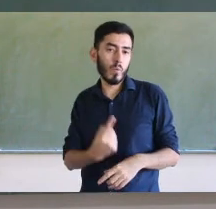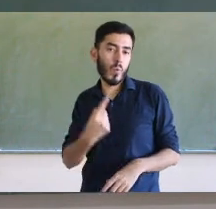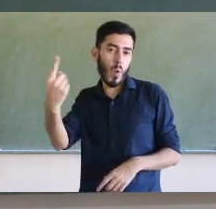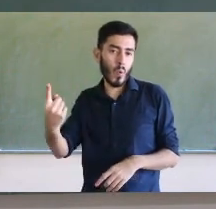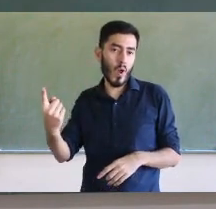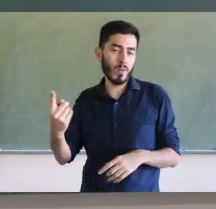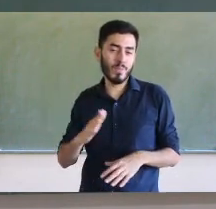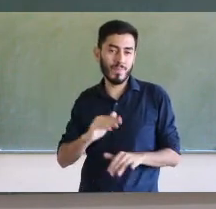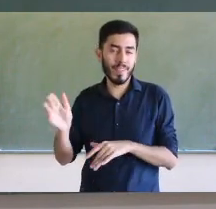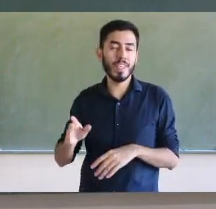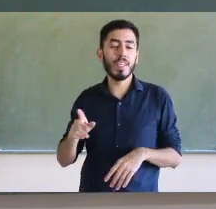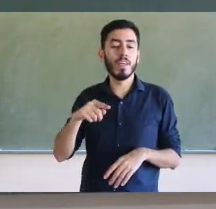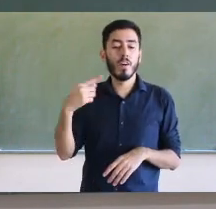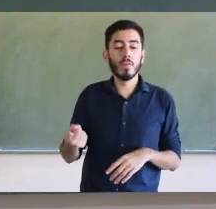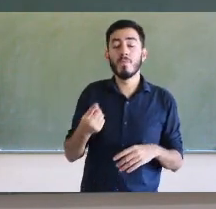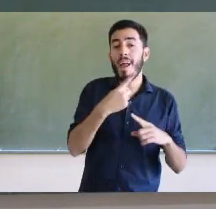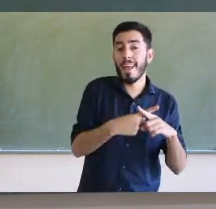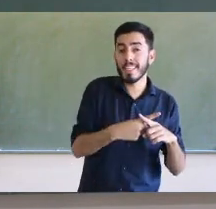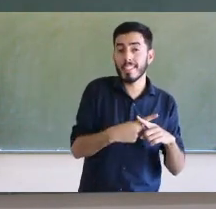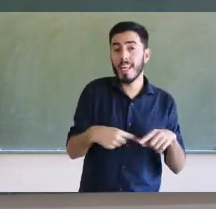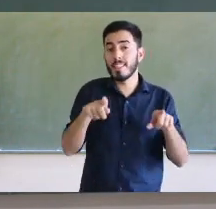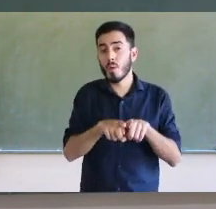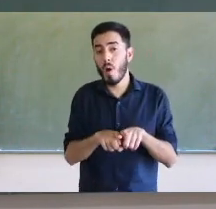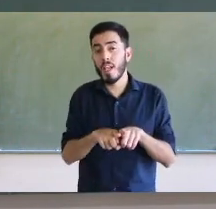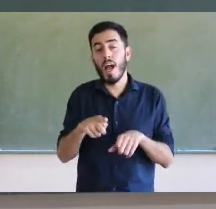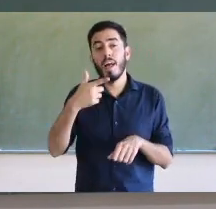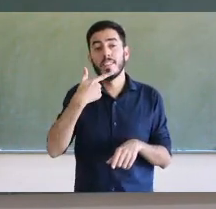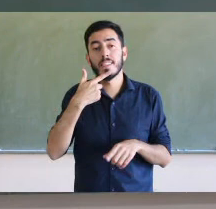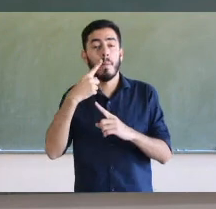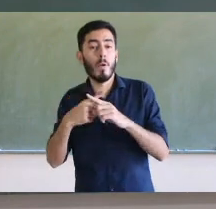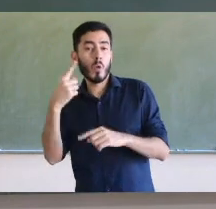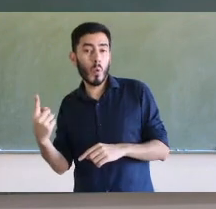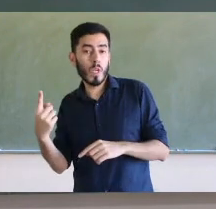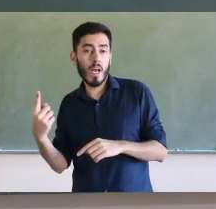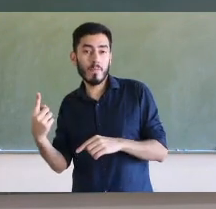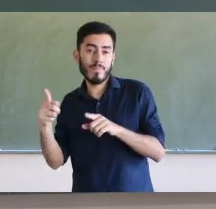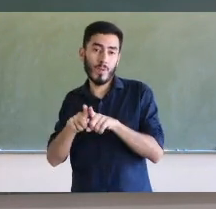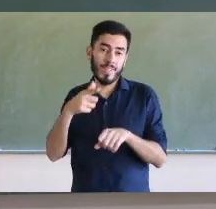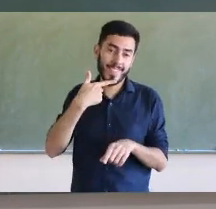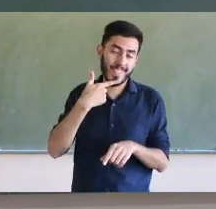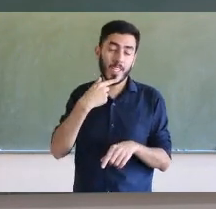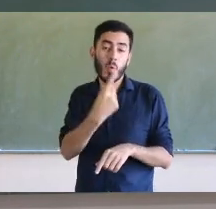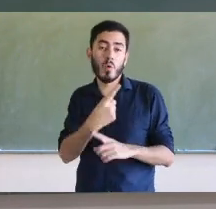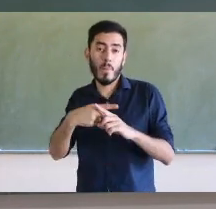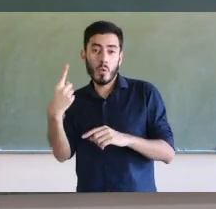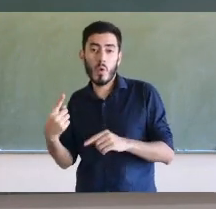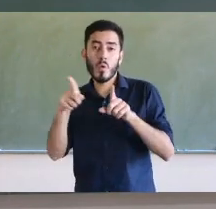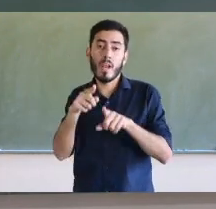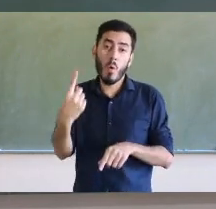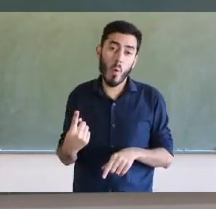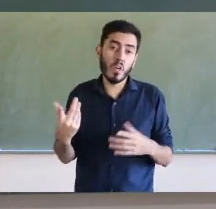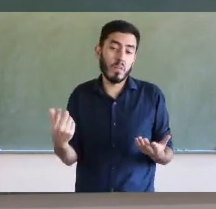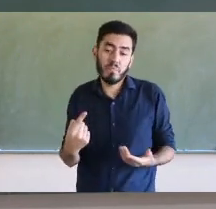en cada caso. Entonces x es igual a 17 por 1, 17 y 1 por 1, 1, que